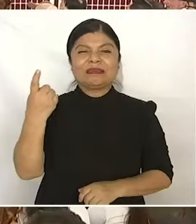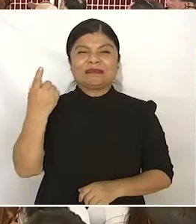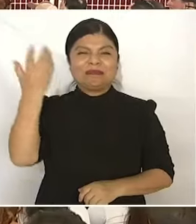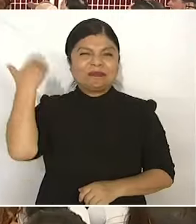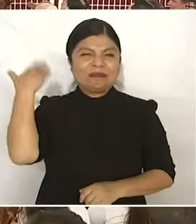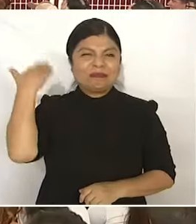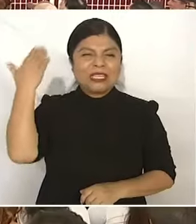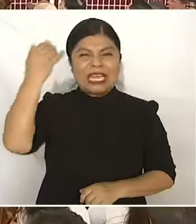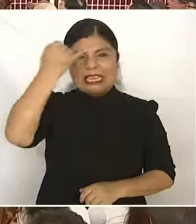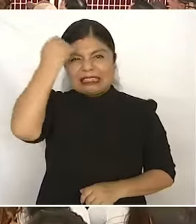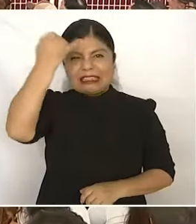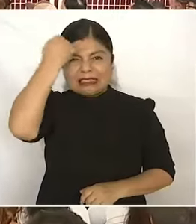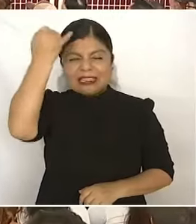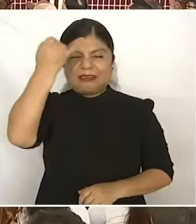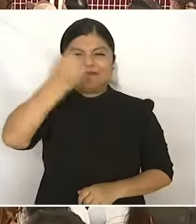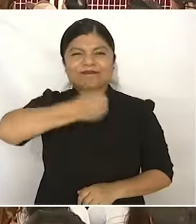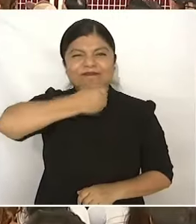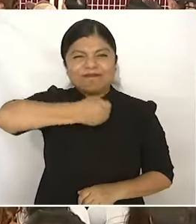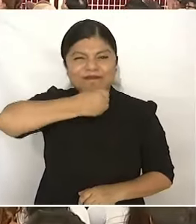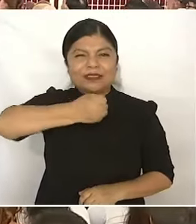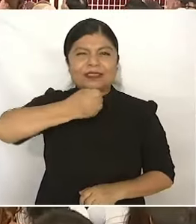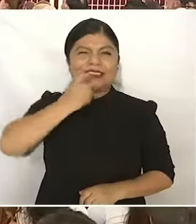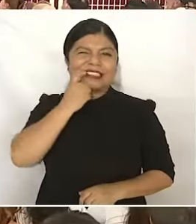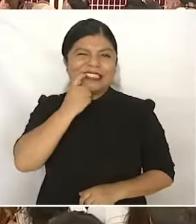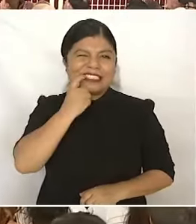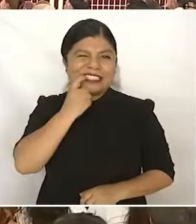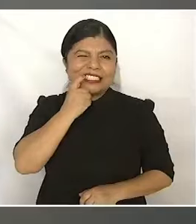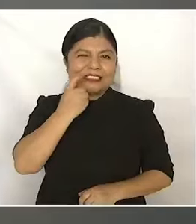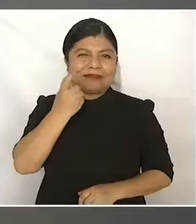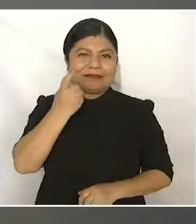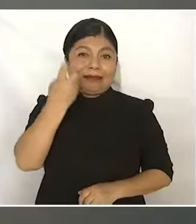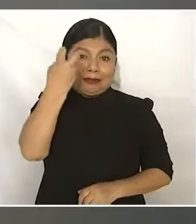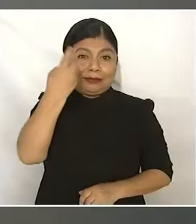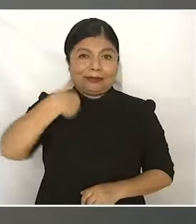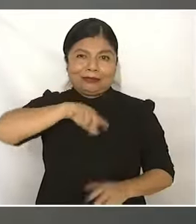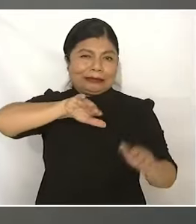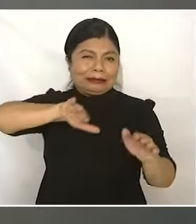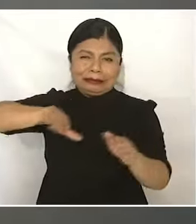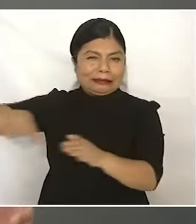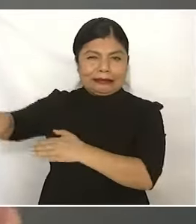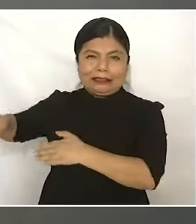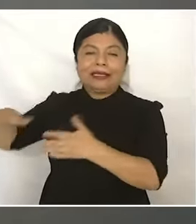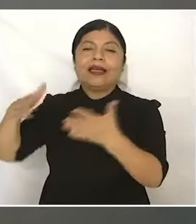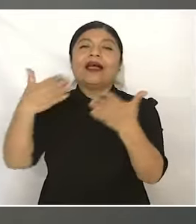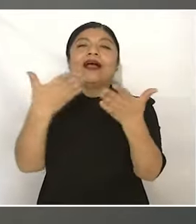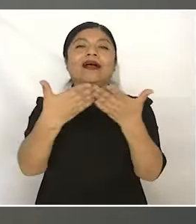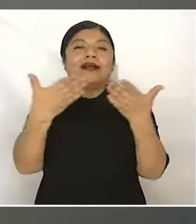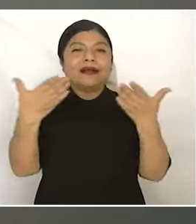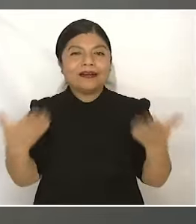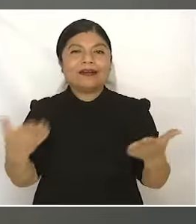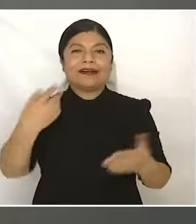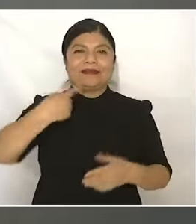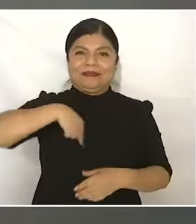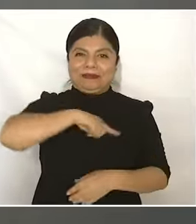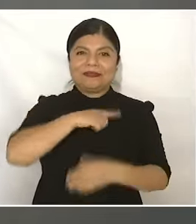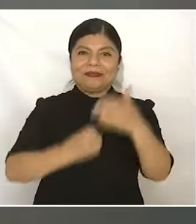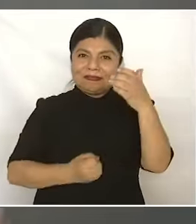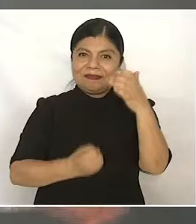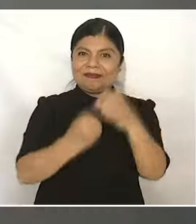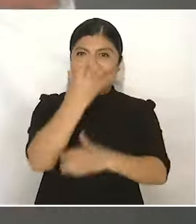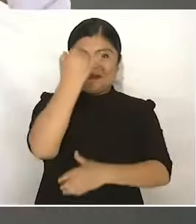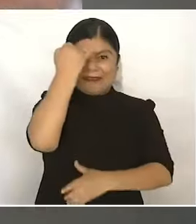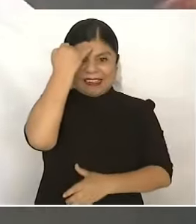costó trabajo y ya se levantó. Pero, ¿quién nos apoyó?